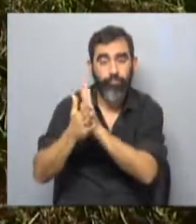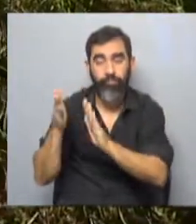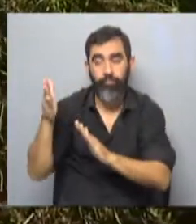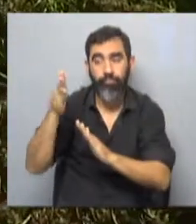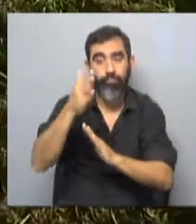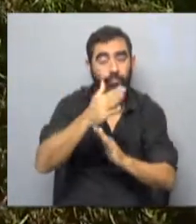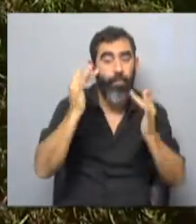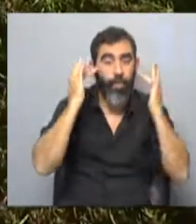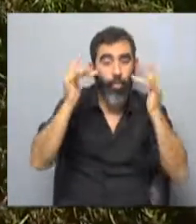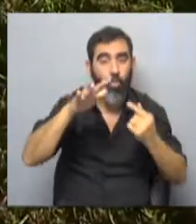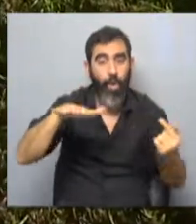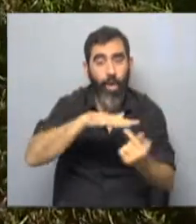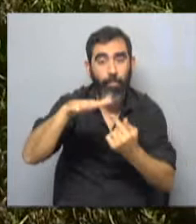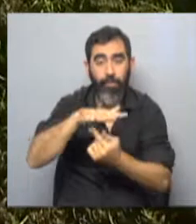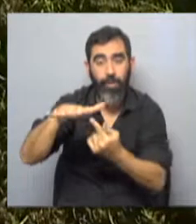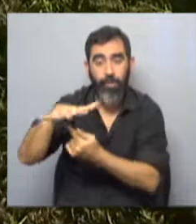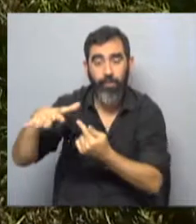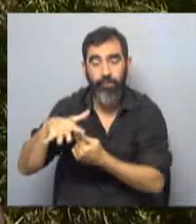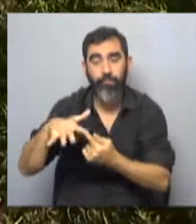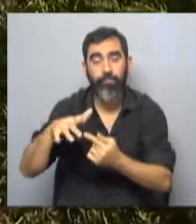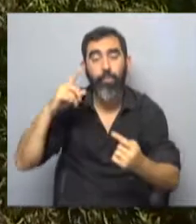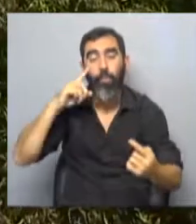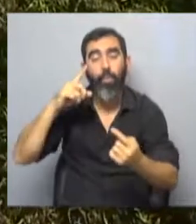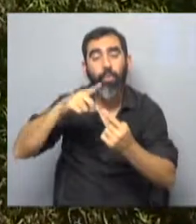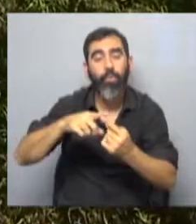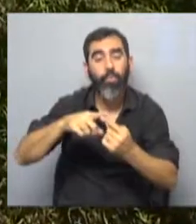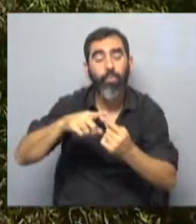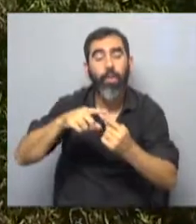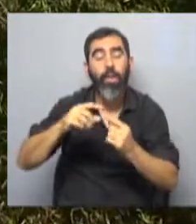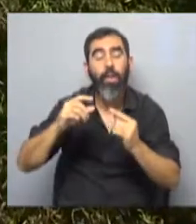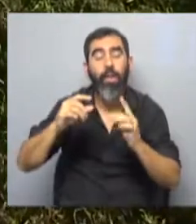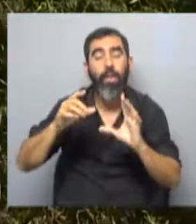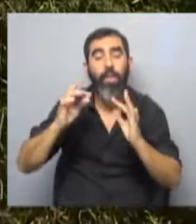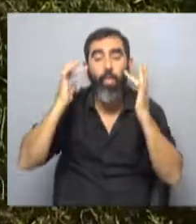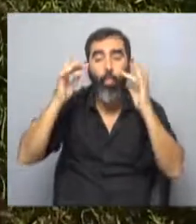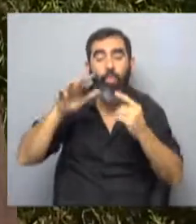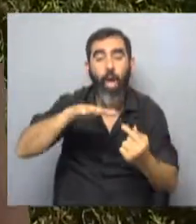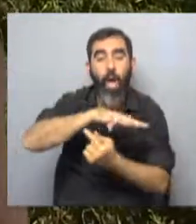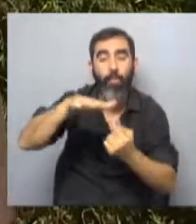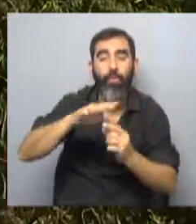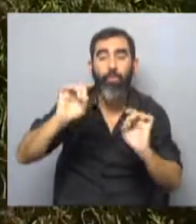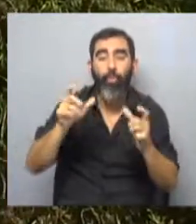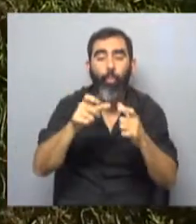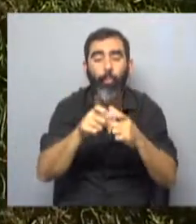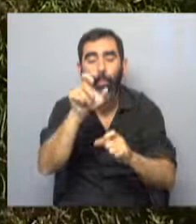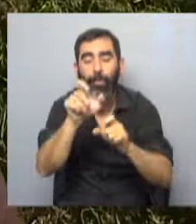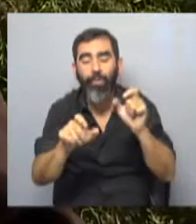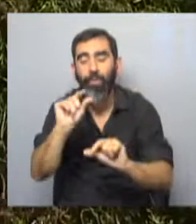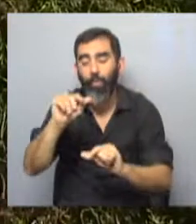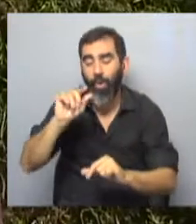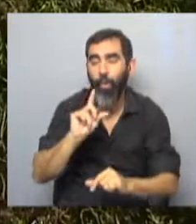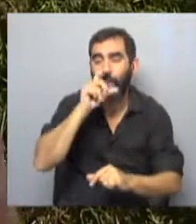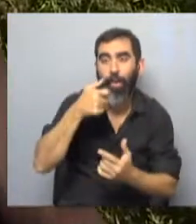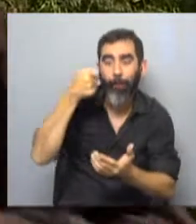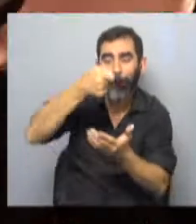programa educacional el sembrando conciencia que tiene como objetivo democratizar la educación ambiental y que no sea para algunos pocos quizás acá en montevideo que